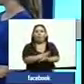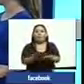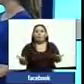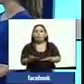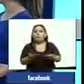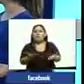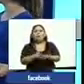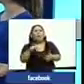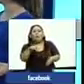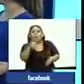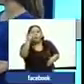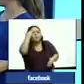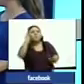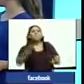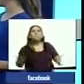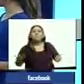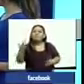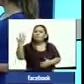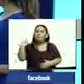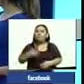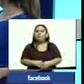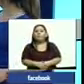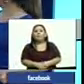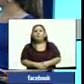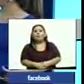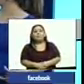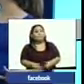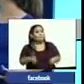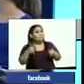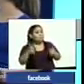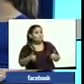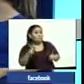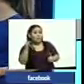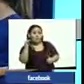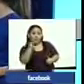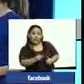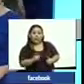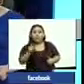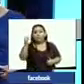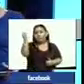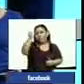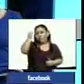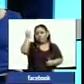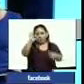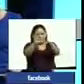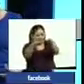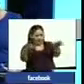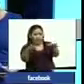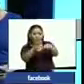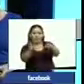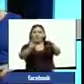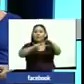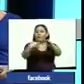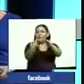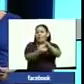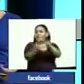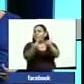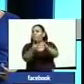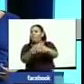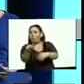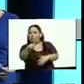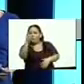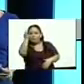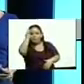saben qué fue lo que pasó Muy bien y eso son parte de los comentarios que nos han hecho a través de nuestras redes sociales